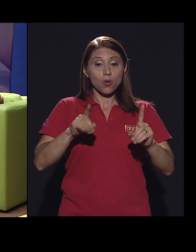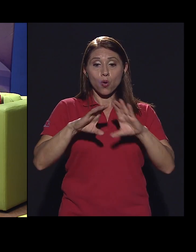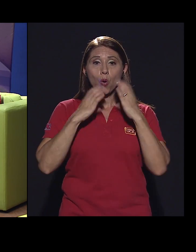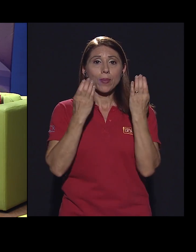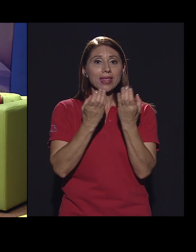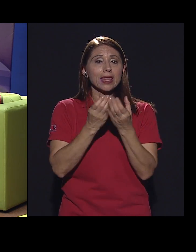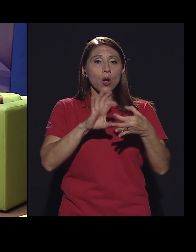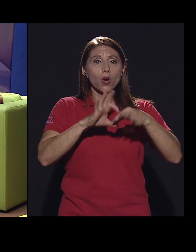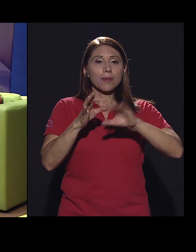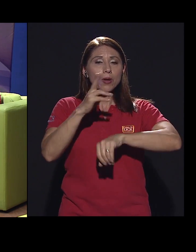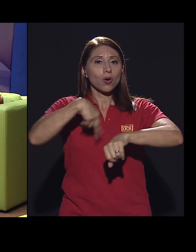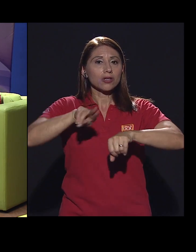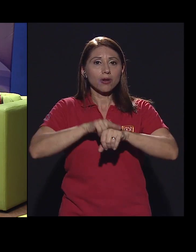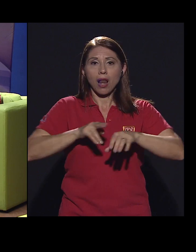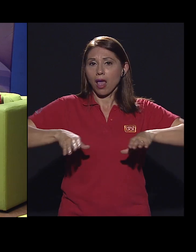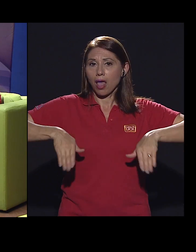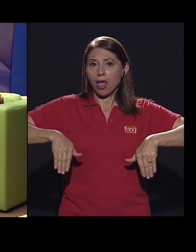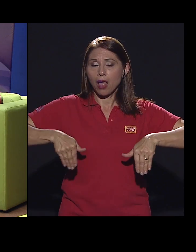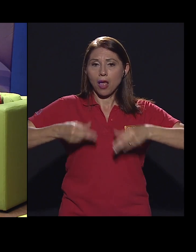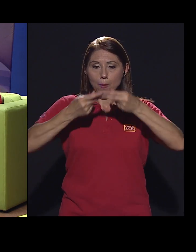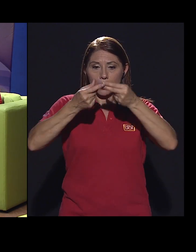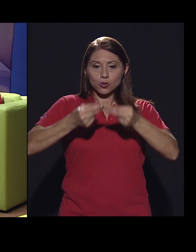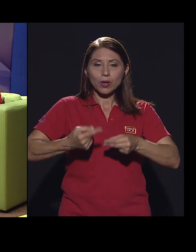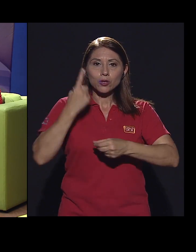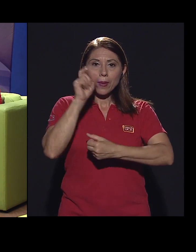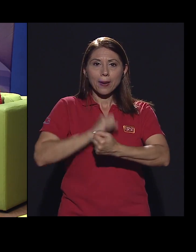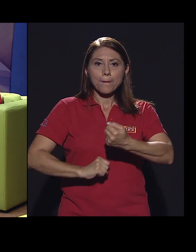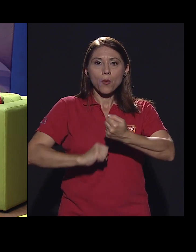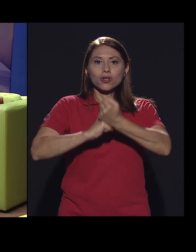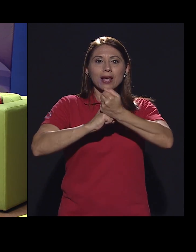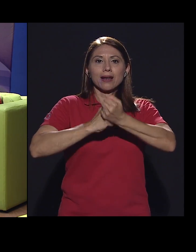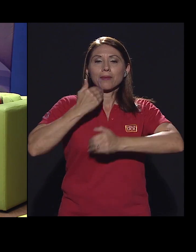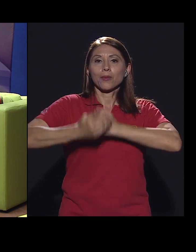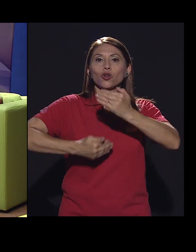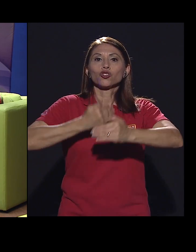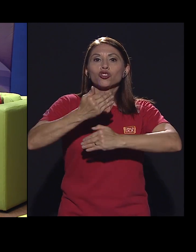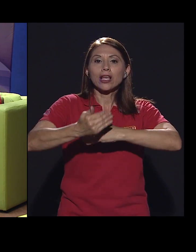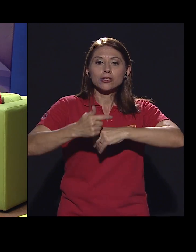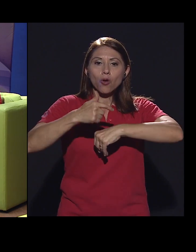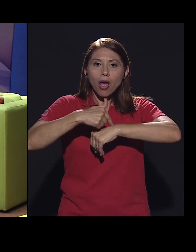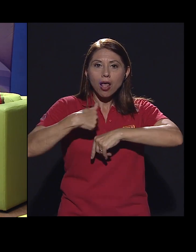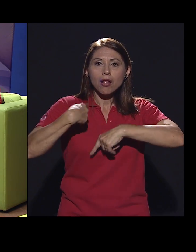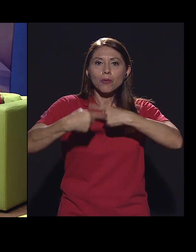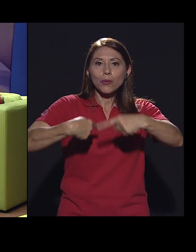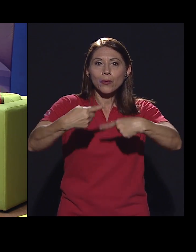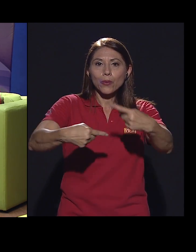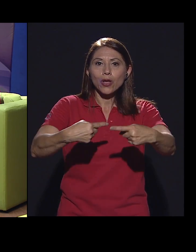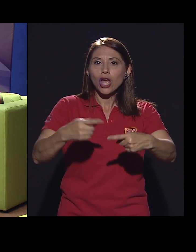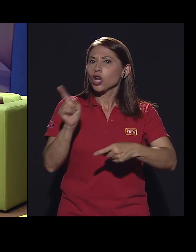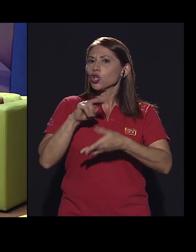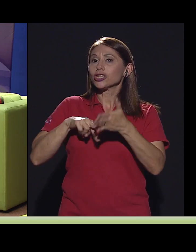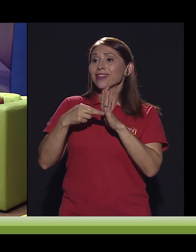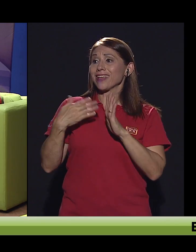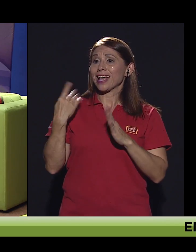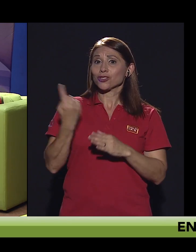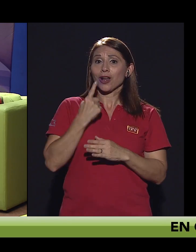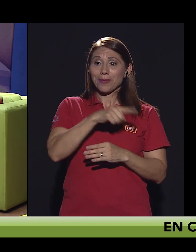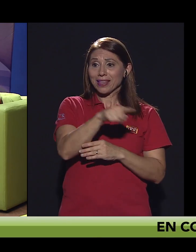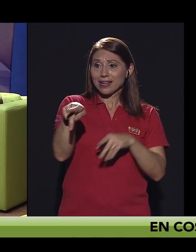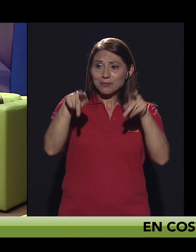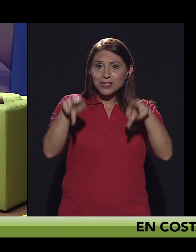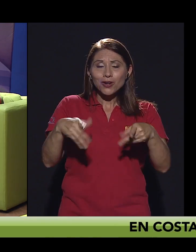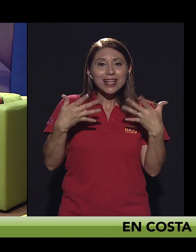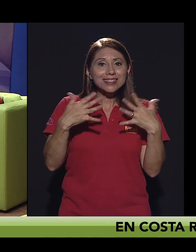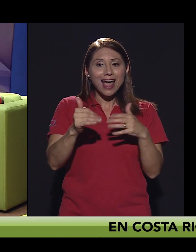Comité Olímpico Nacional con un presupuesto para apoyar el proceso del ciclo olímpico, ¿verdad? Porque no es solo que los atletas y las atletas que